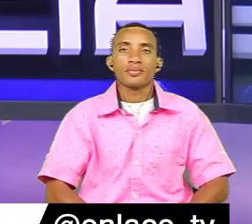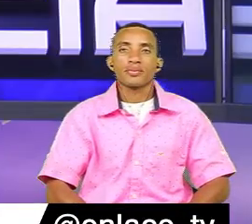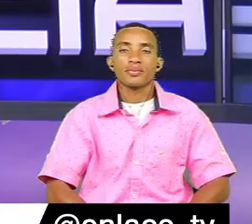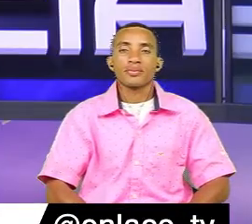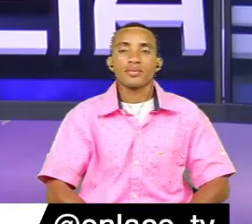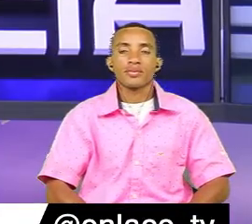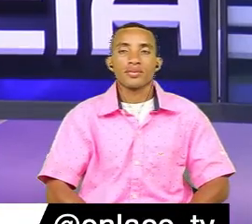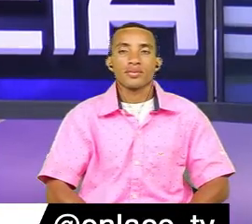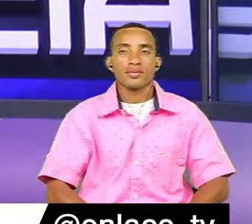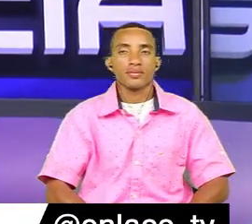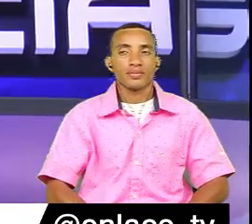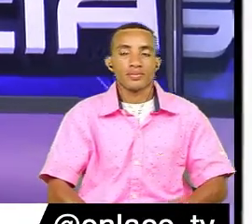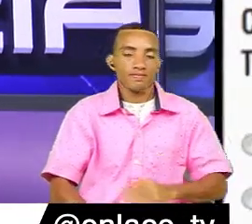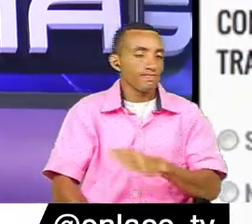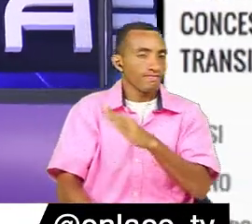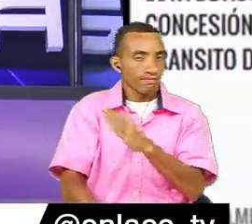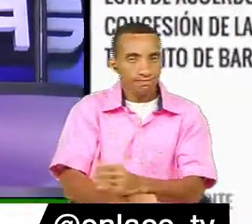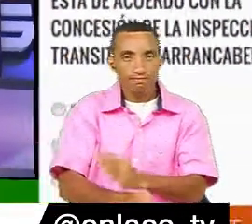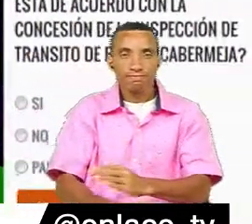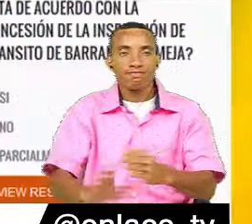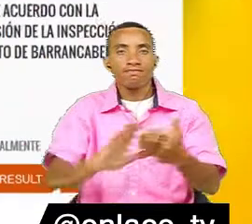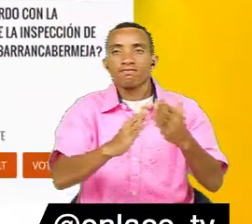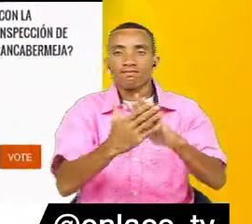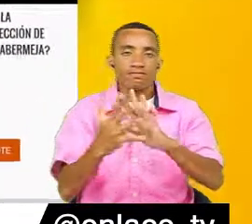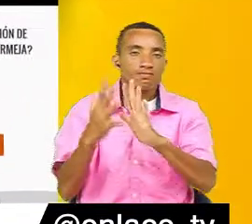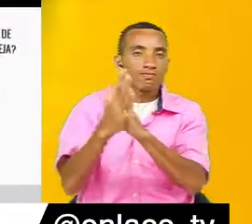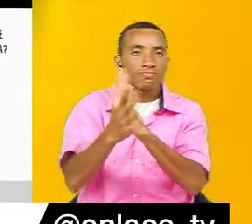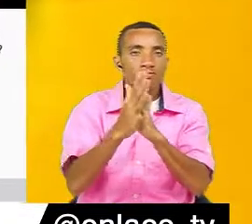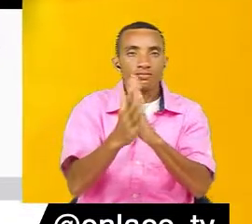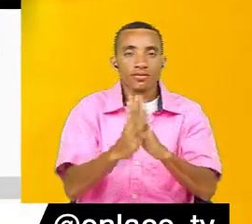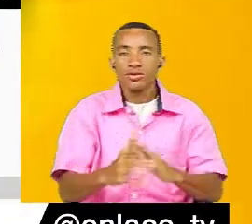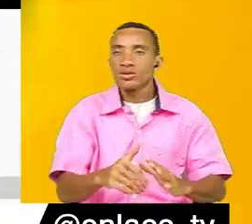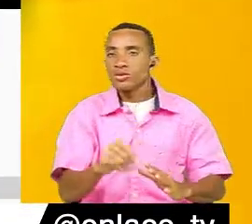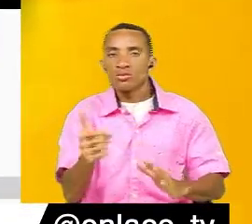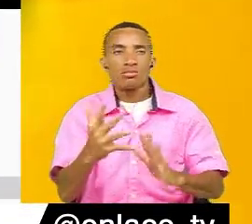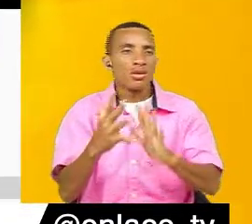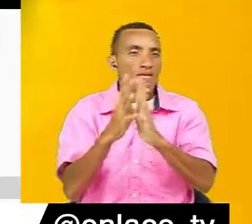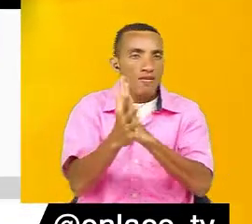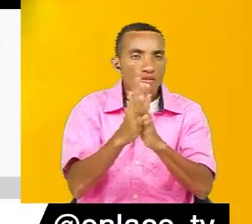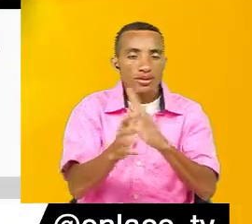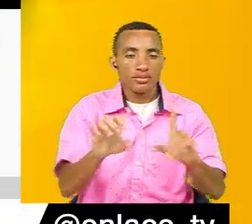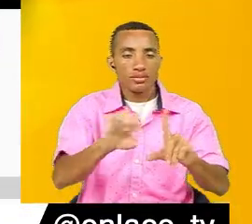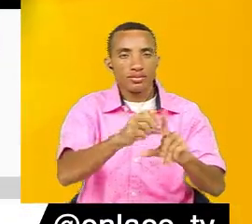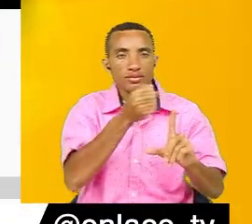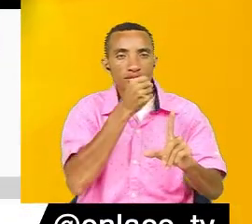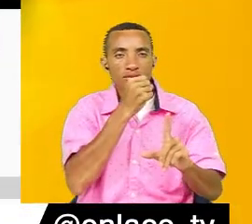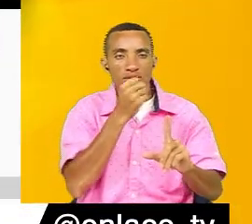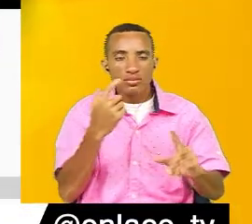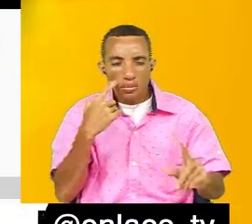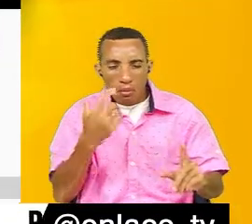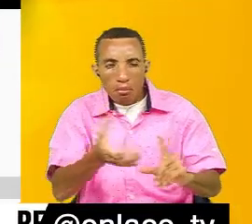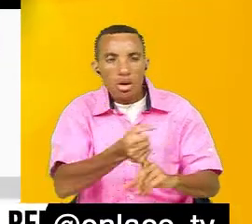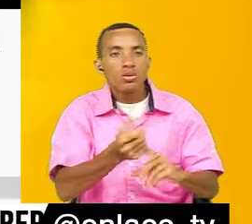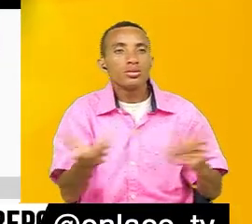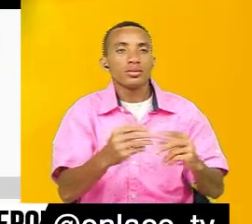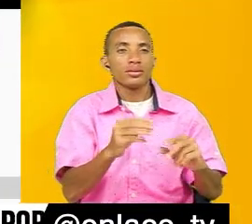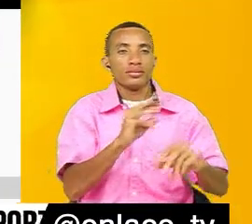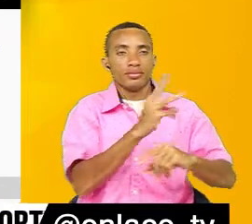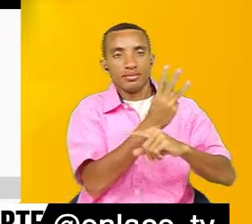Seguimos llevando a nuestra comunidad el acontecer de nuestra ciudad y regiones. Estas y otras informaciones de Enlace Noticias las pueden hallar en nuestra página web